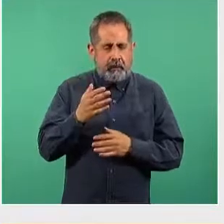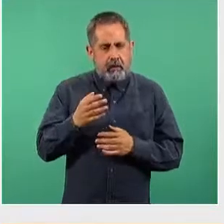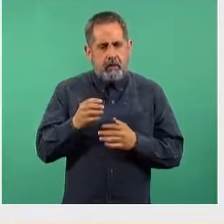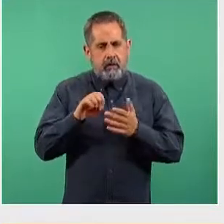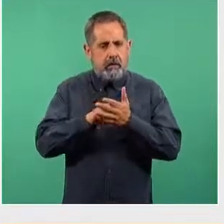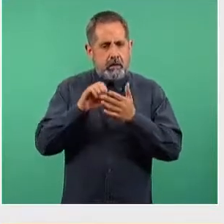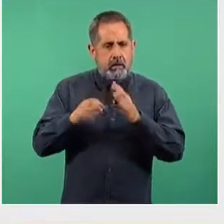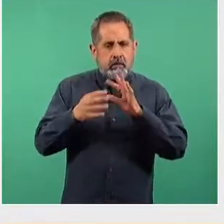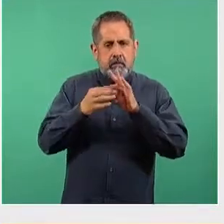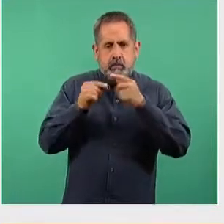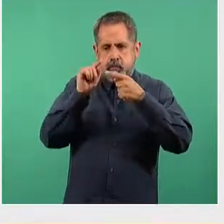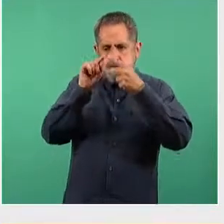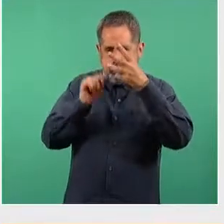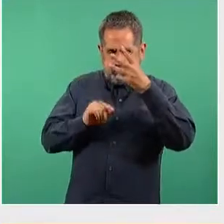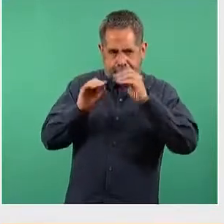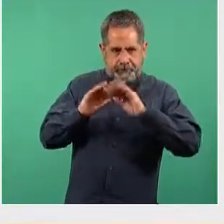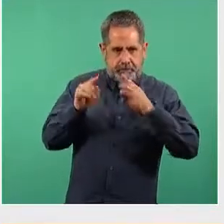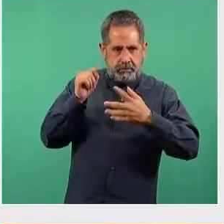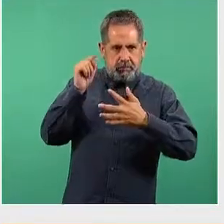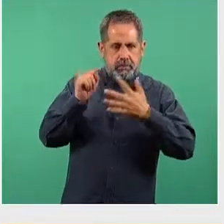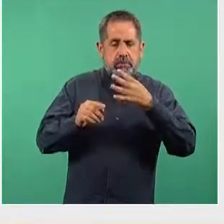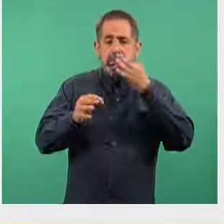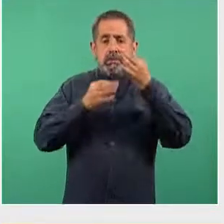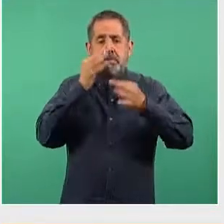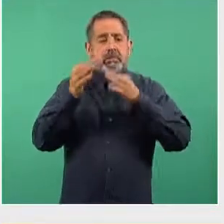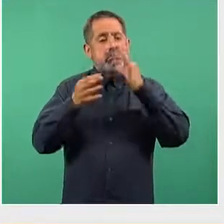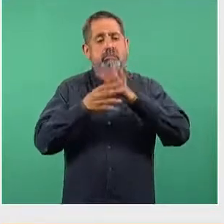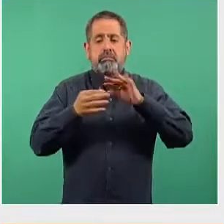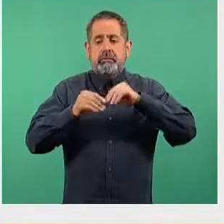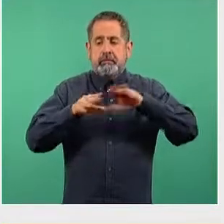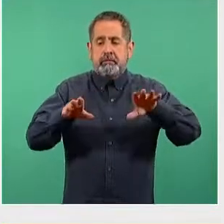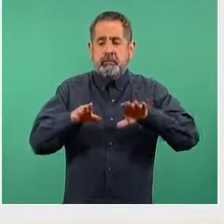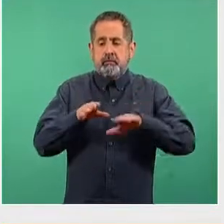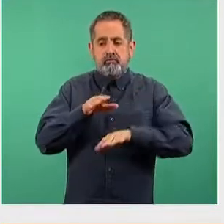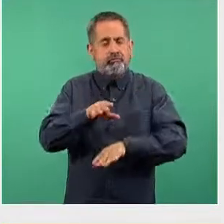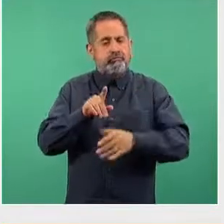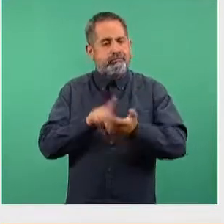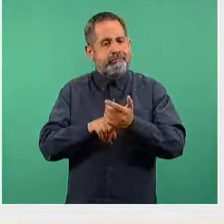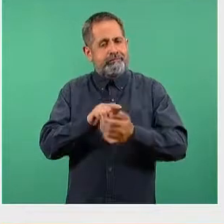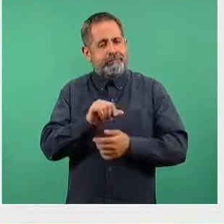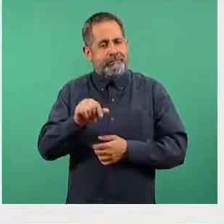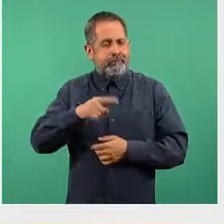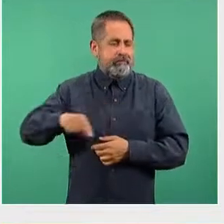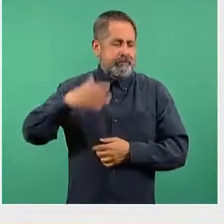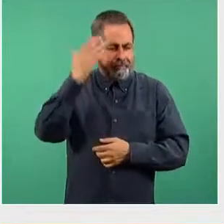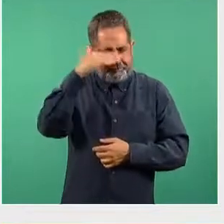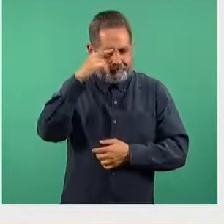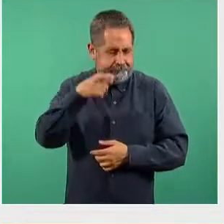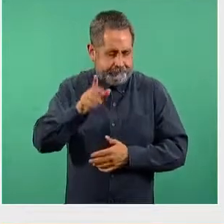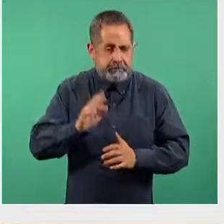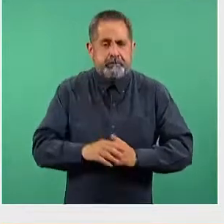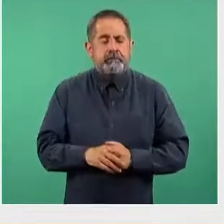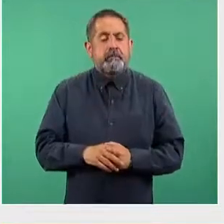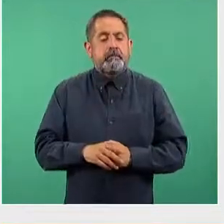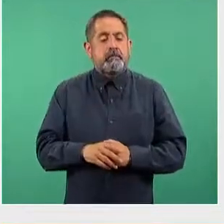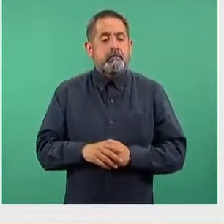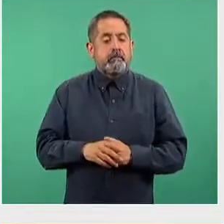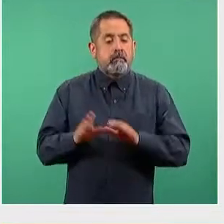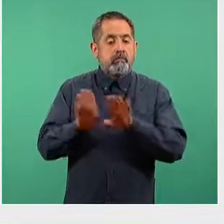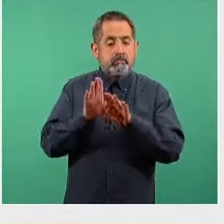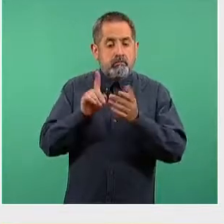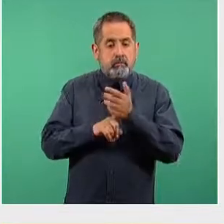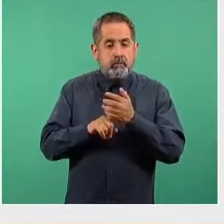Específicamente señalaré datos precisos sobre la campaña educativa que se haga costumbre, el manejo de